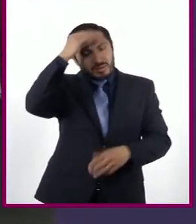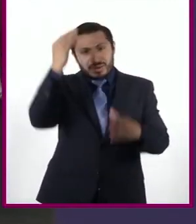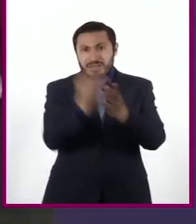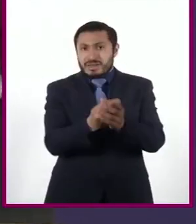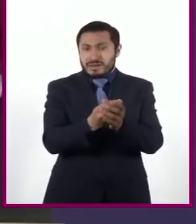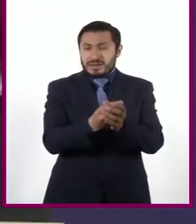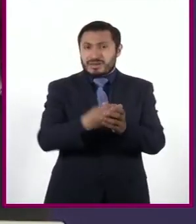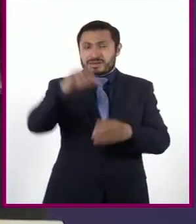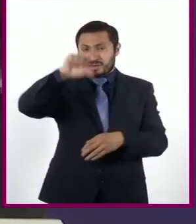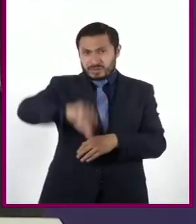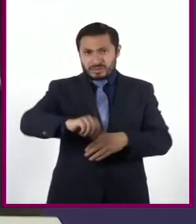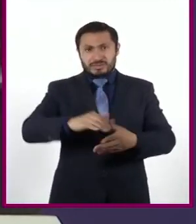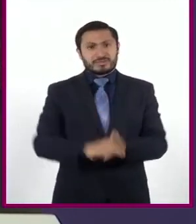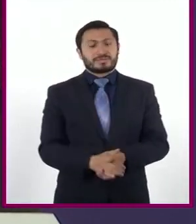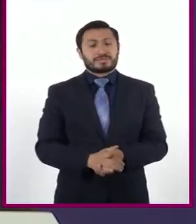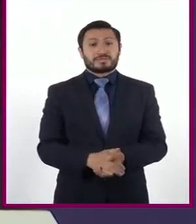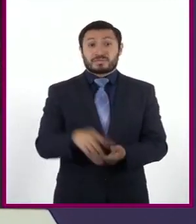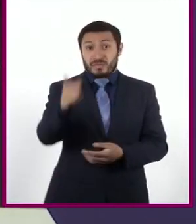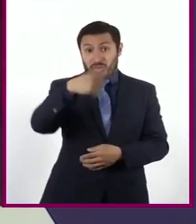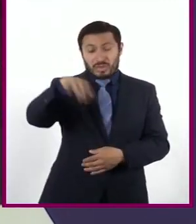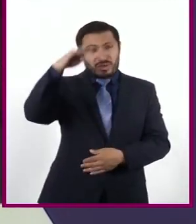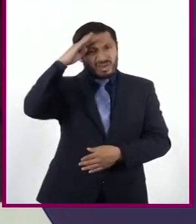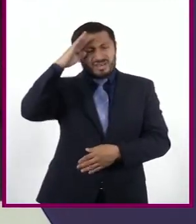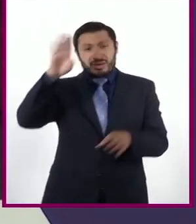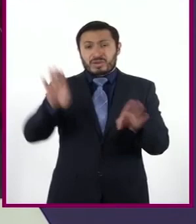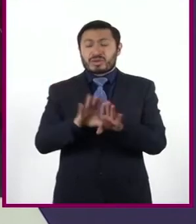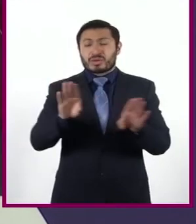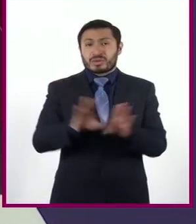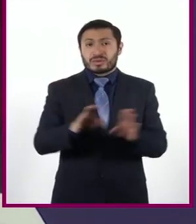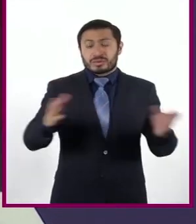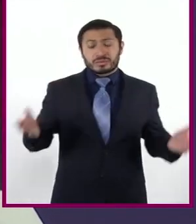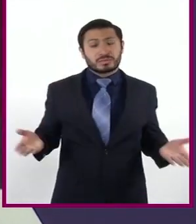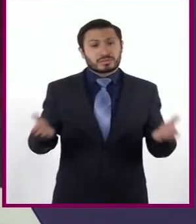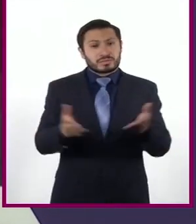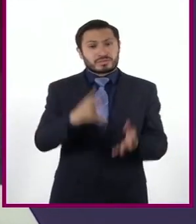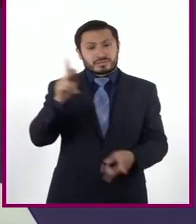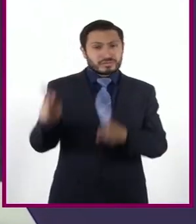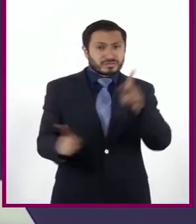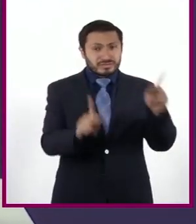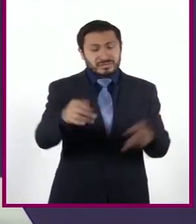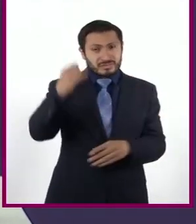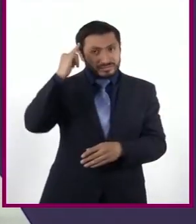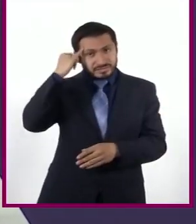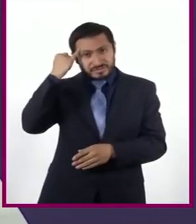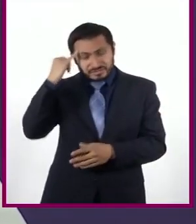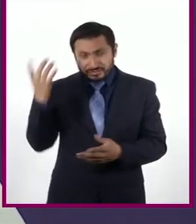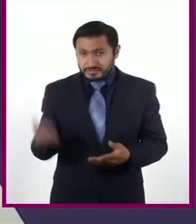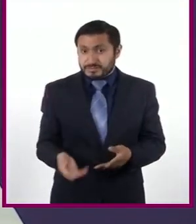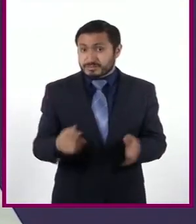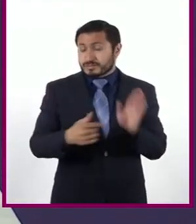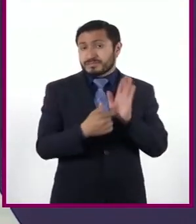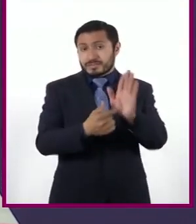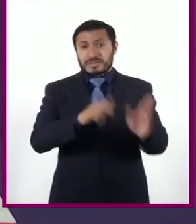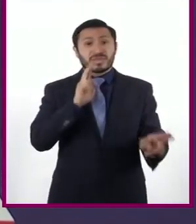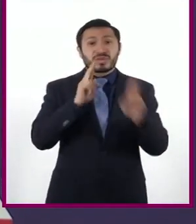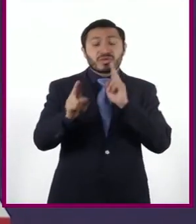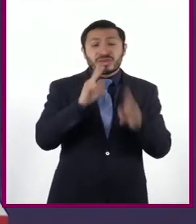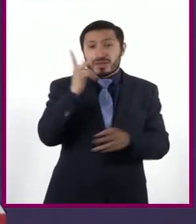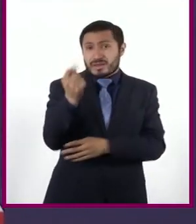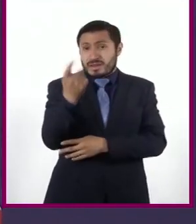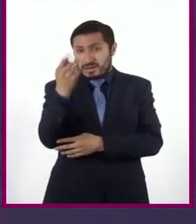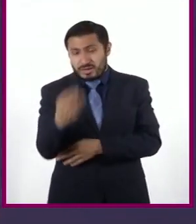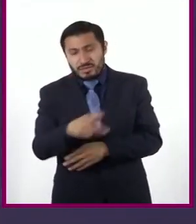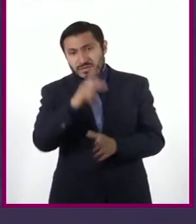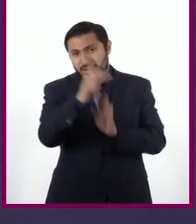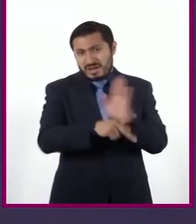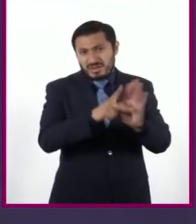sesión. Piensen en cómo presentan a los indígenas en las noticias, en las telenovelas, en las películas.